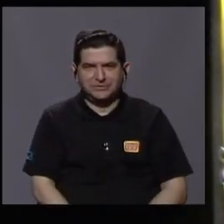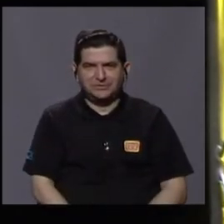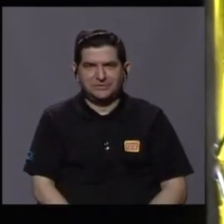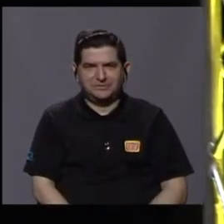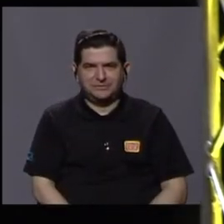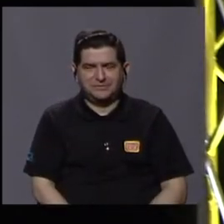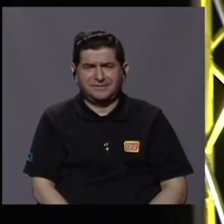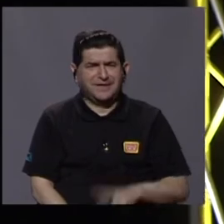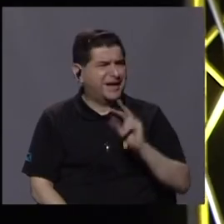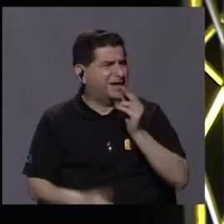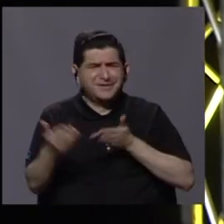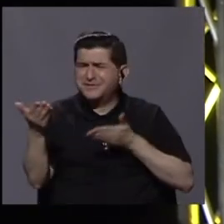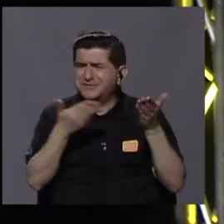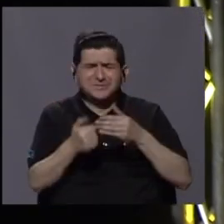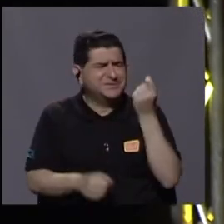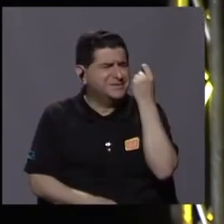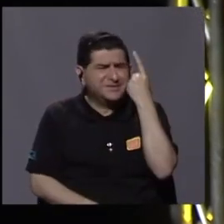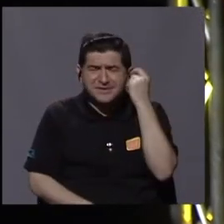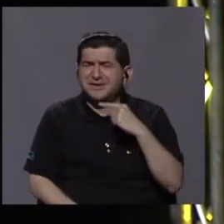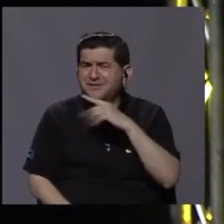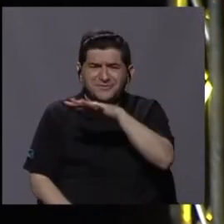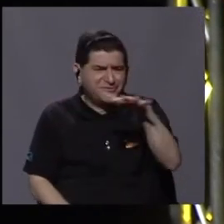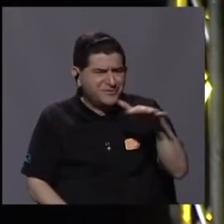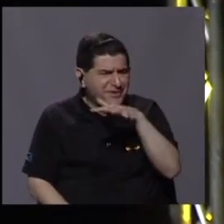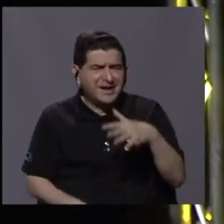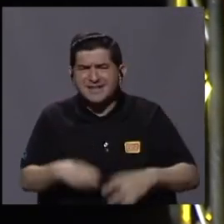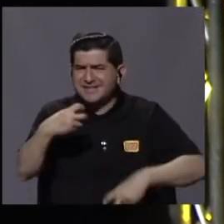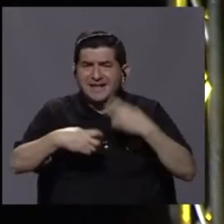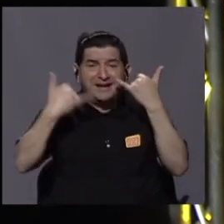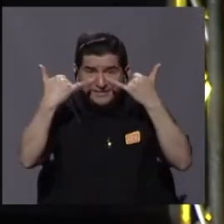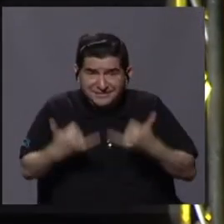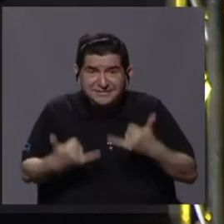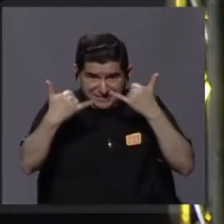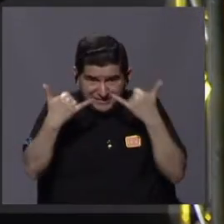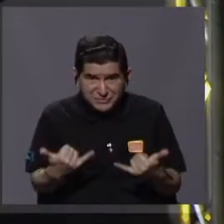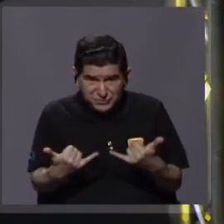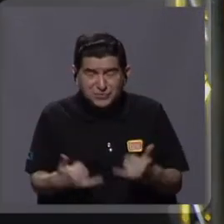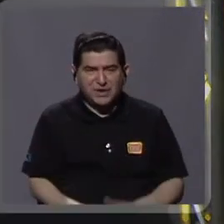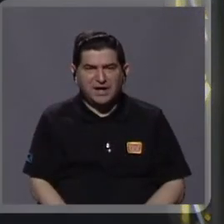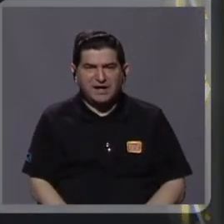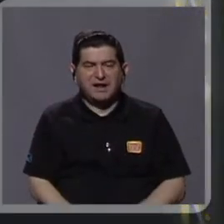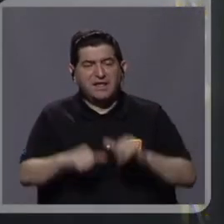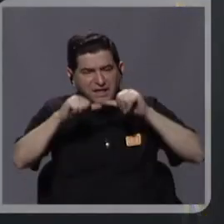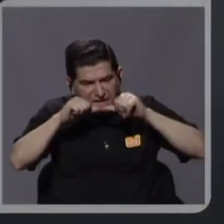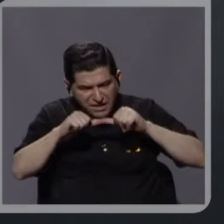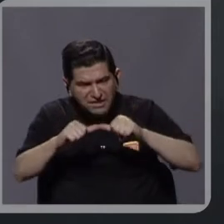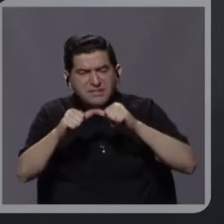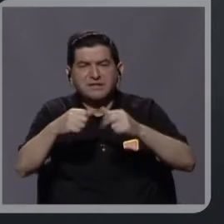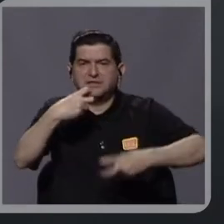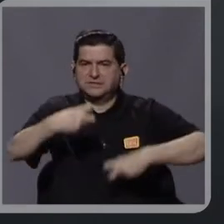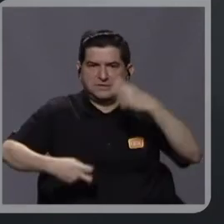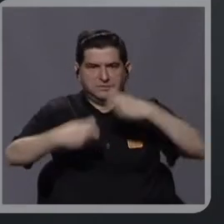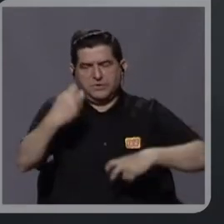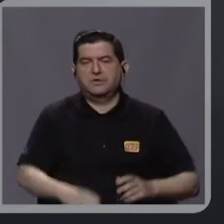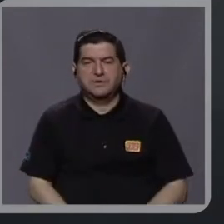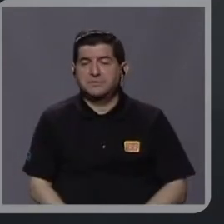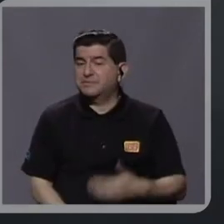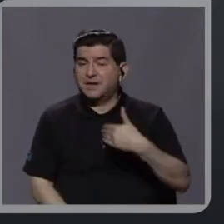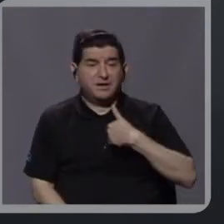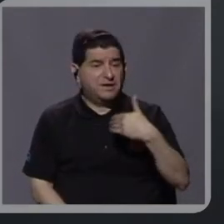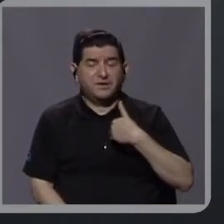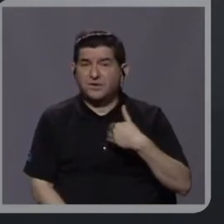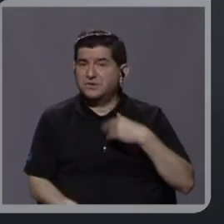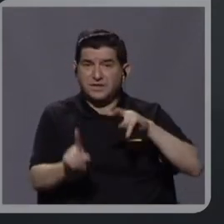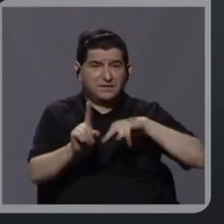inútil para poder entender la realidad de la crisis que vivimos hace que se perpetúe el problema porque no tenemos